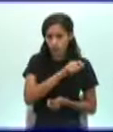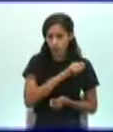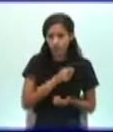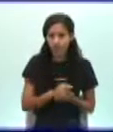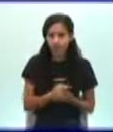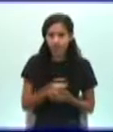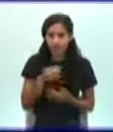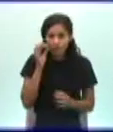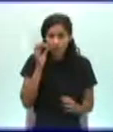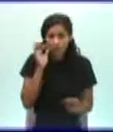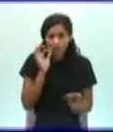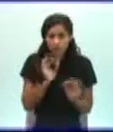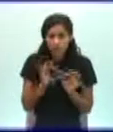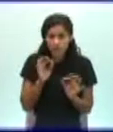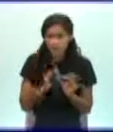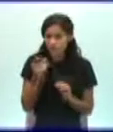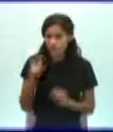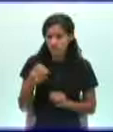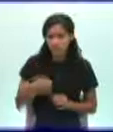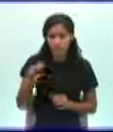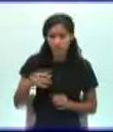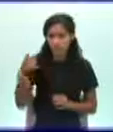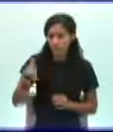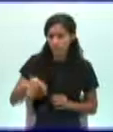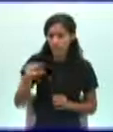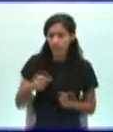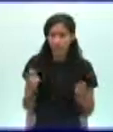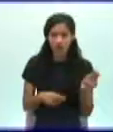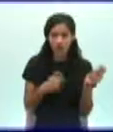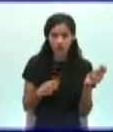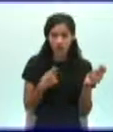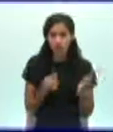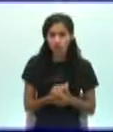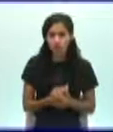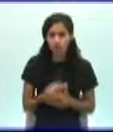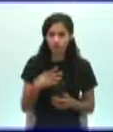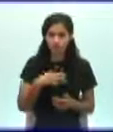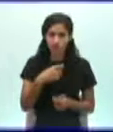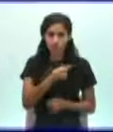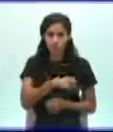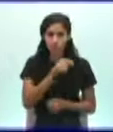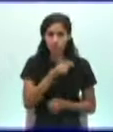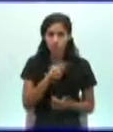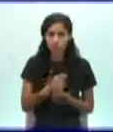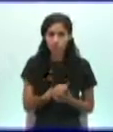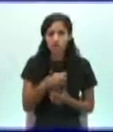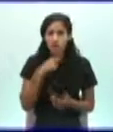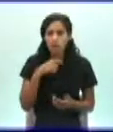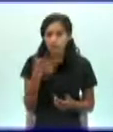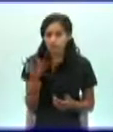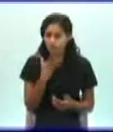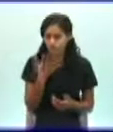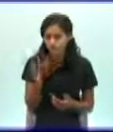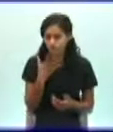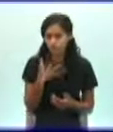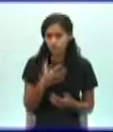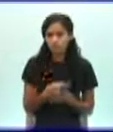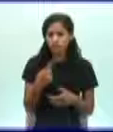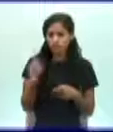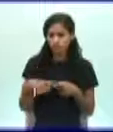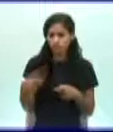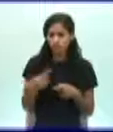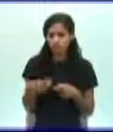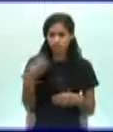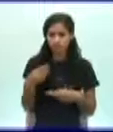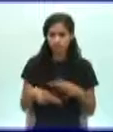lucha interrumpida del pueblo. Se mantuvo en el frente ideológico de la revolución, el marxismo, el leninismo y la construcción